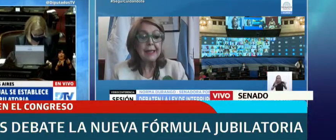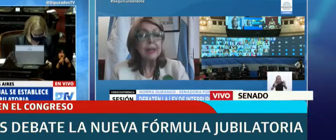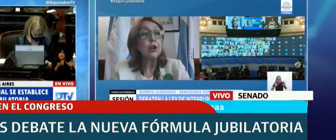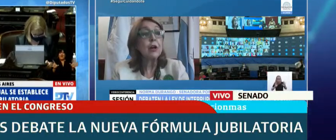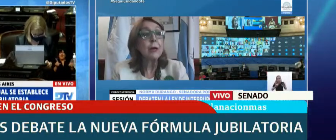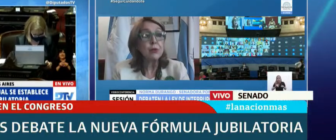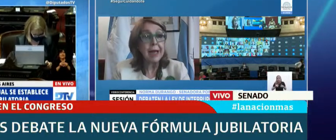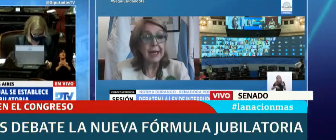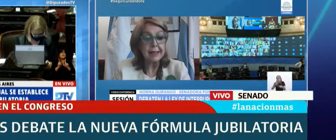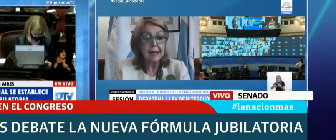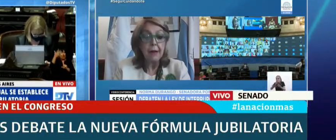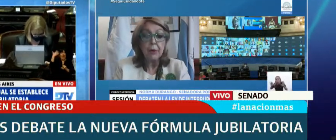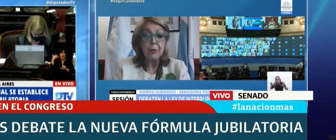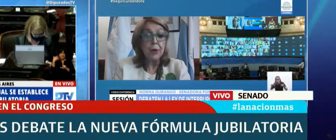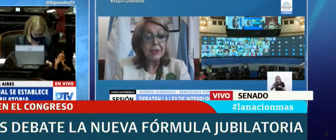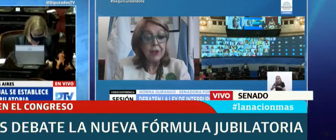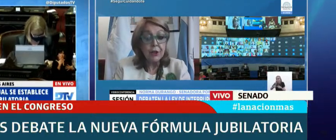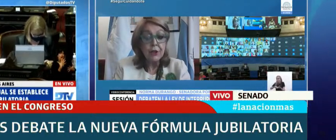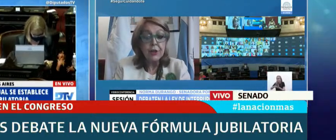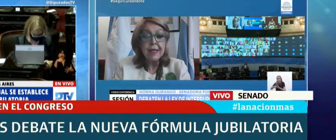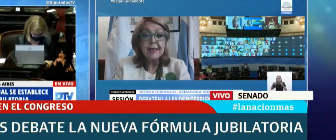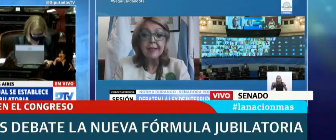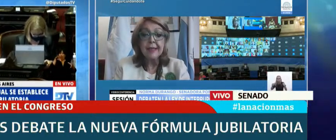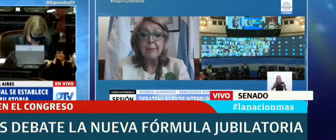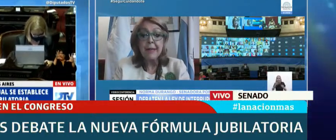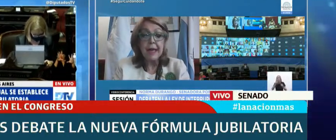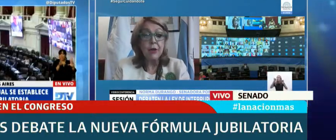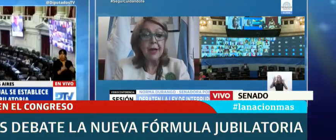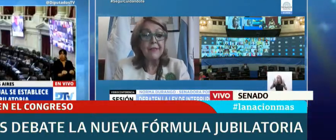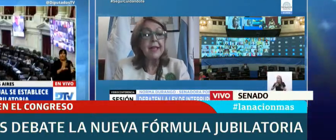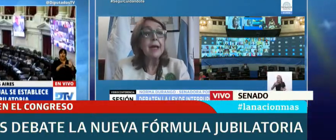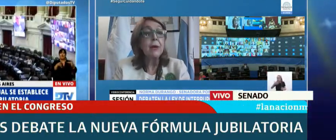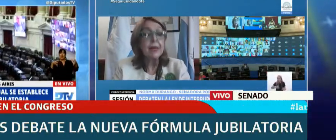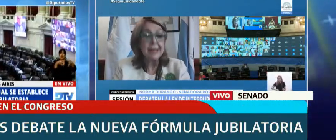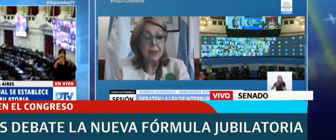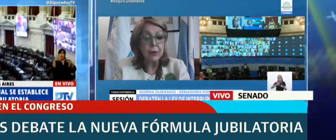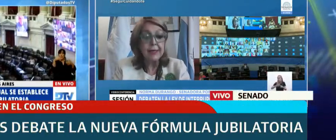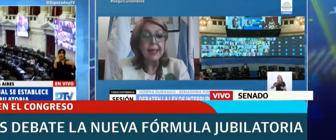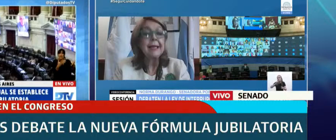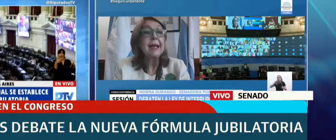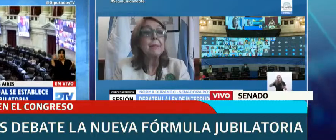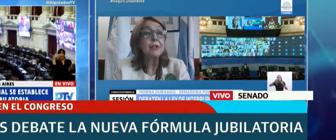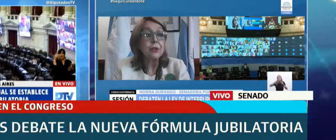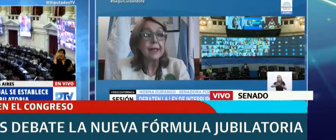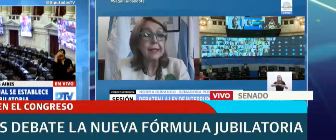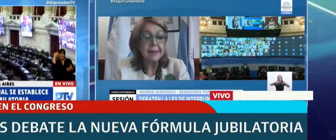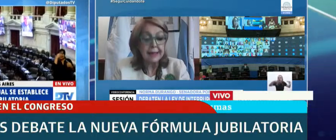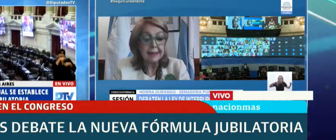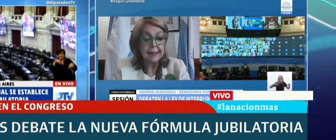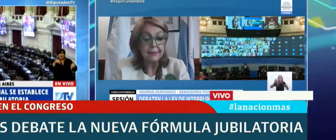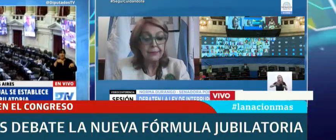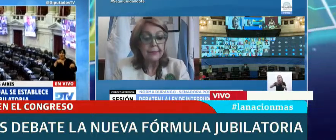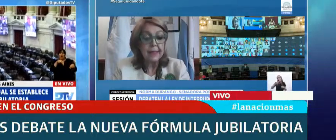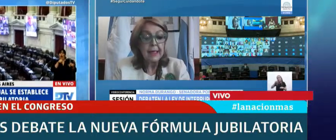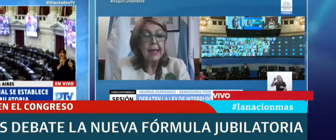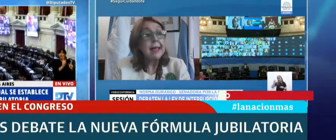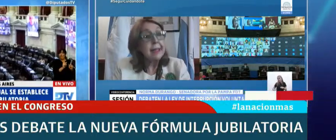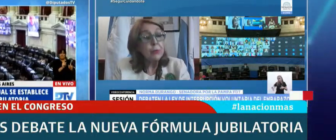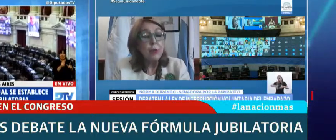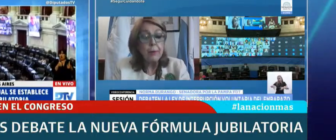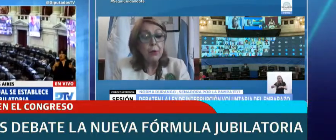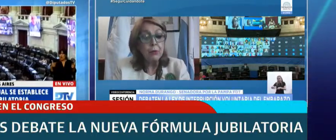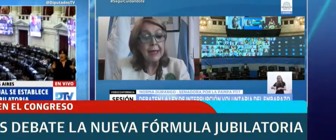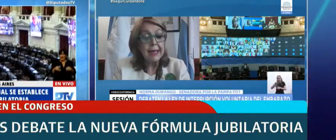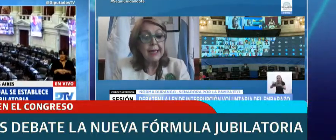con el plan de vacunación la primera etapa nada es sencillo para el gobierno jorge gracias por favor de bueno decía